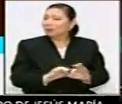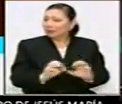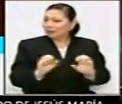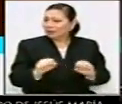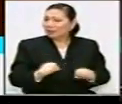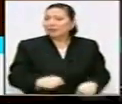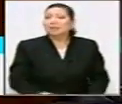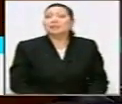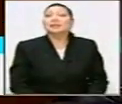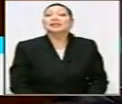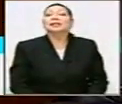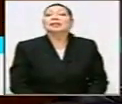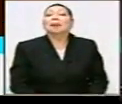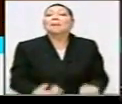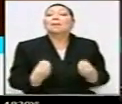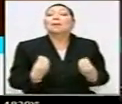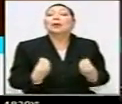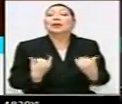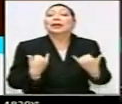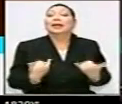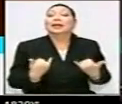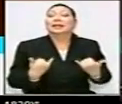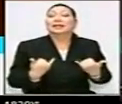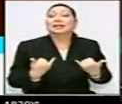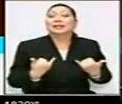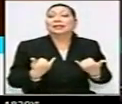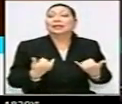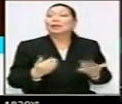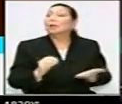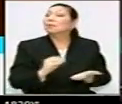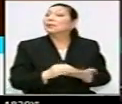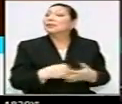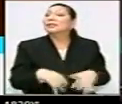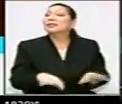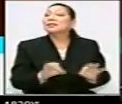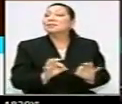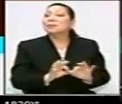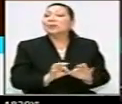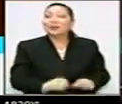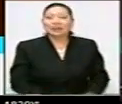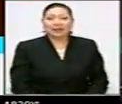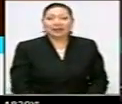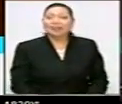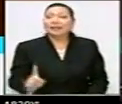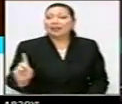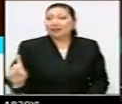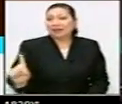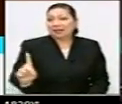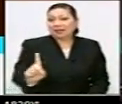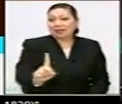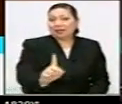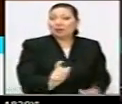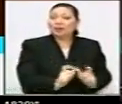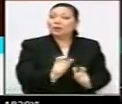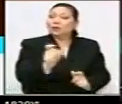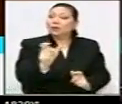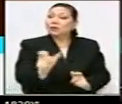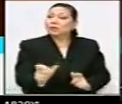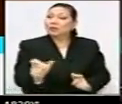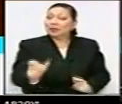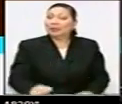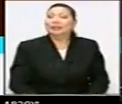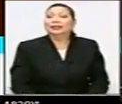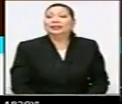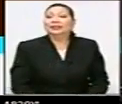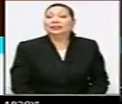consideración, porque acá lo que prima es que cada uno de los congresistas que